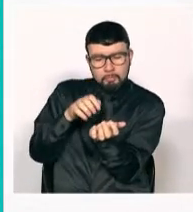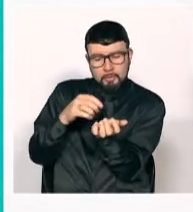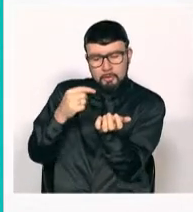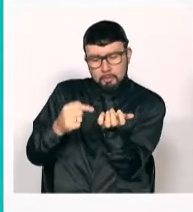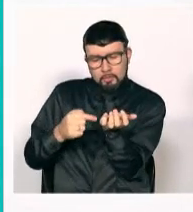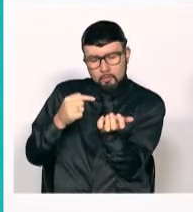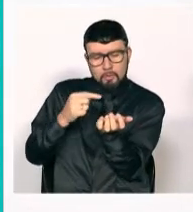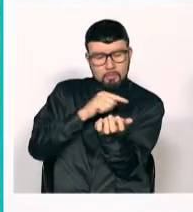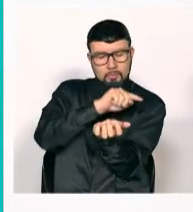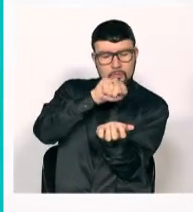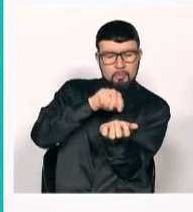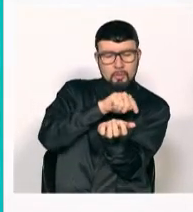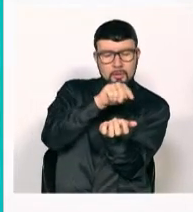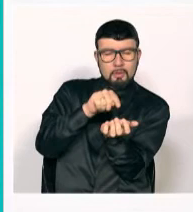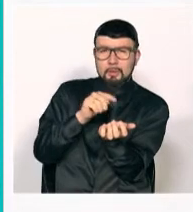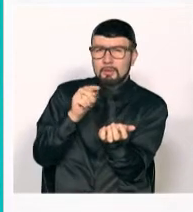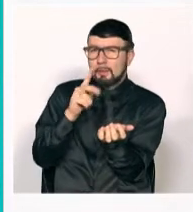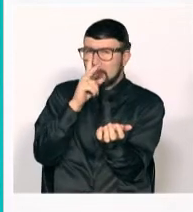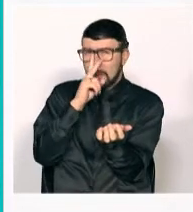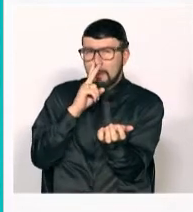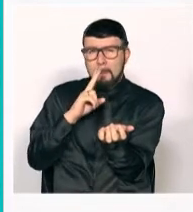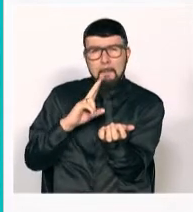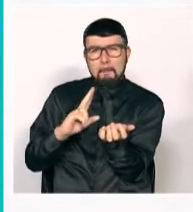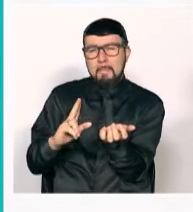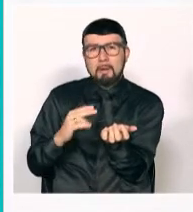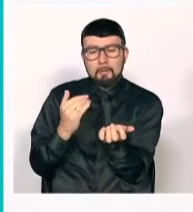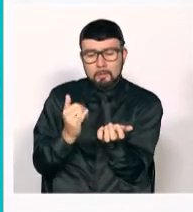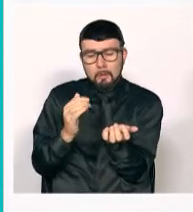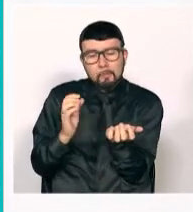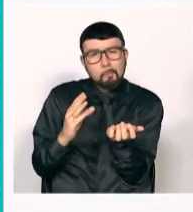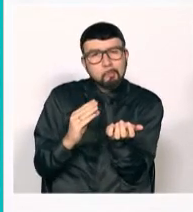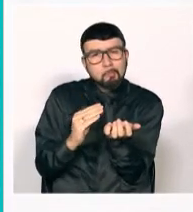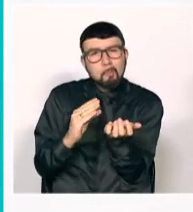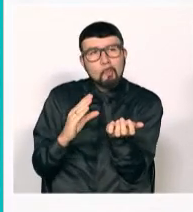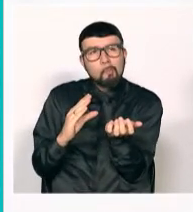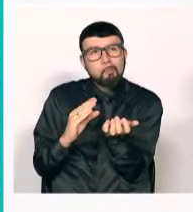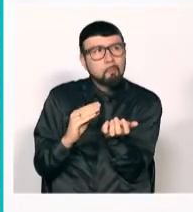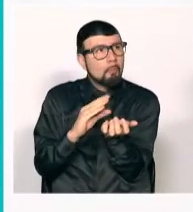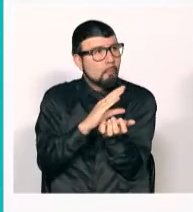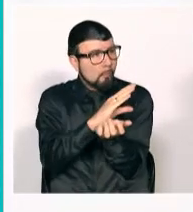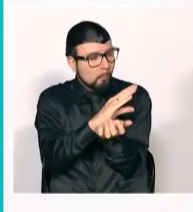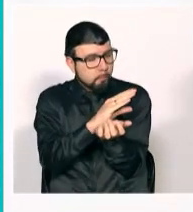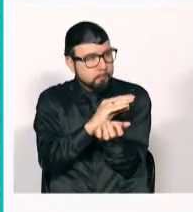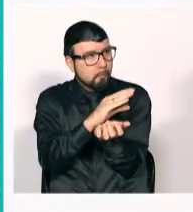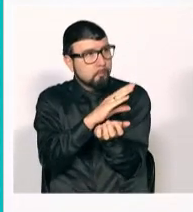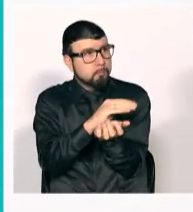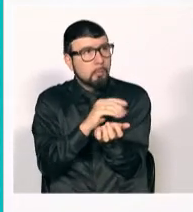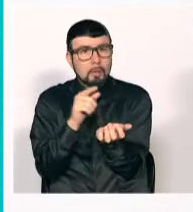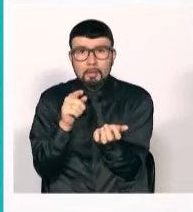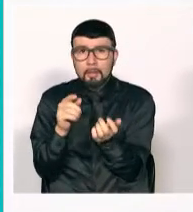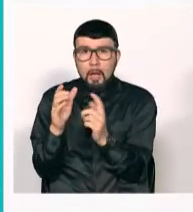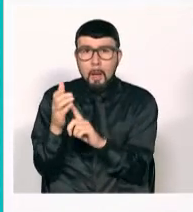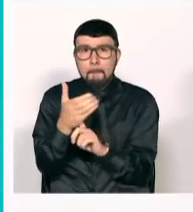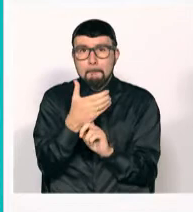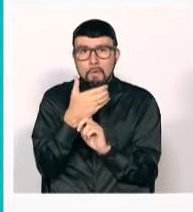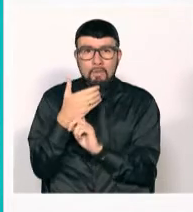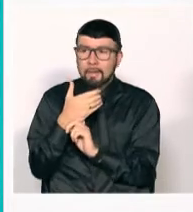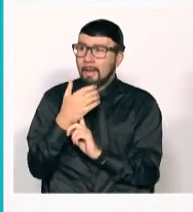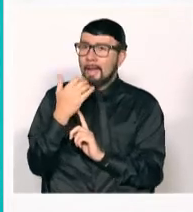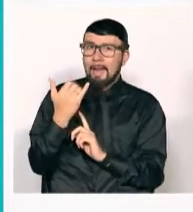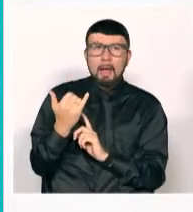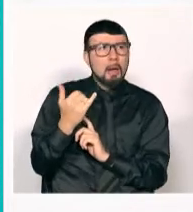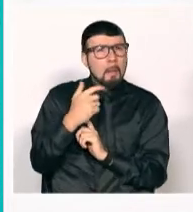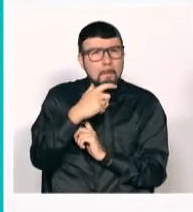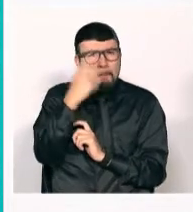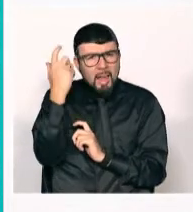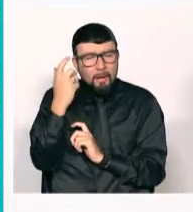es como un menisco, como un almohadoncito, que ¿Es esto que vemos nos acá? Protege, sí, ahí está en